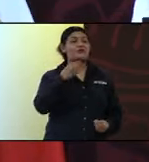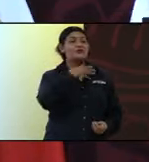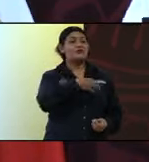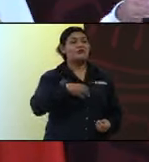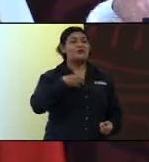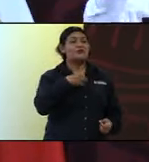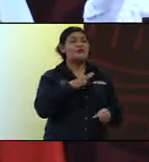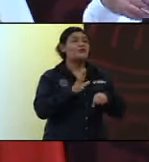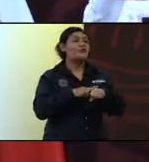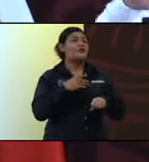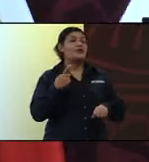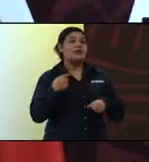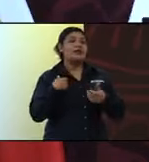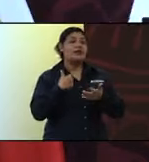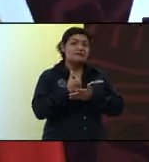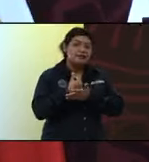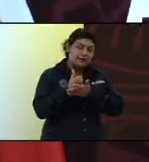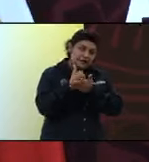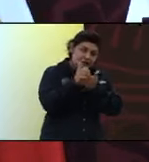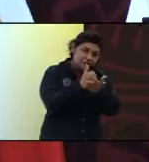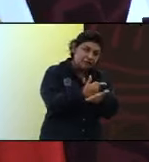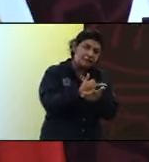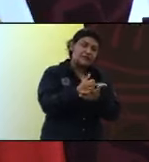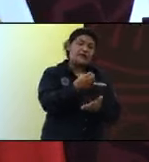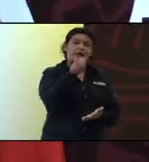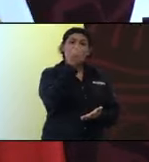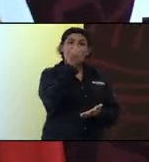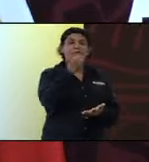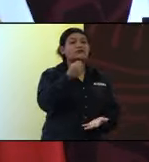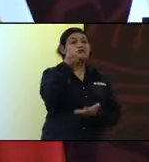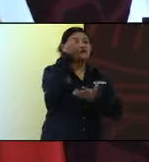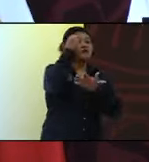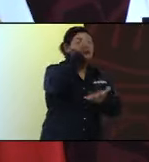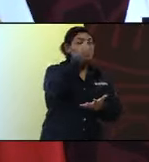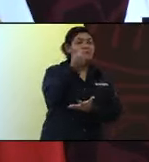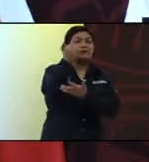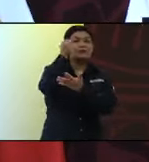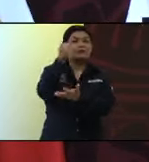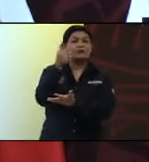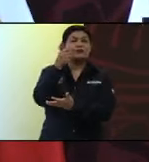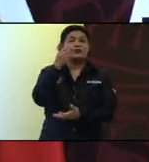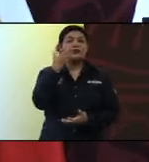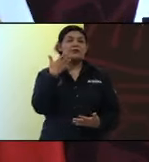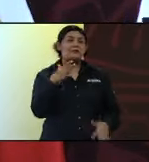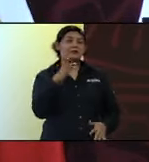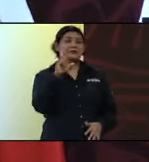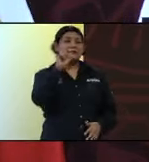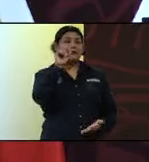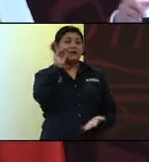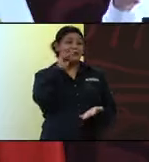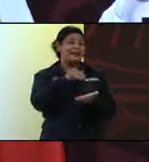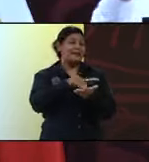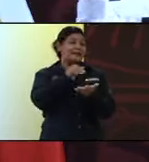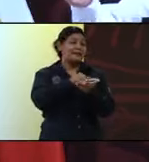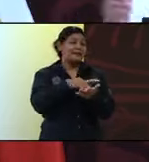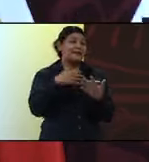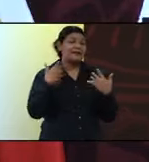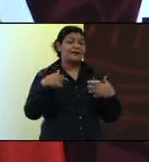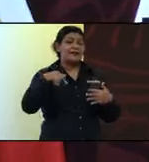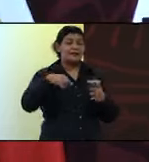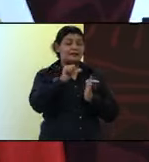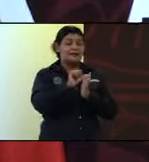porque reanudamos las entregas de las despensas, andamos entregando alrededor de 20,000 despensas que vamos a entregar durante